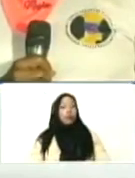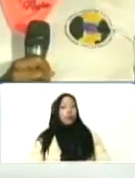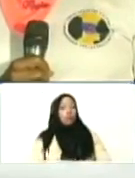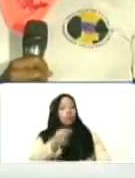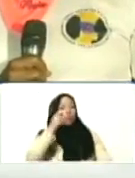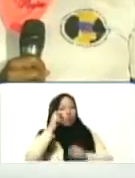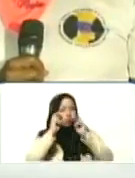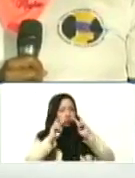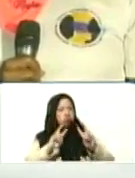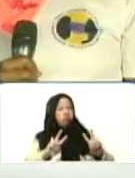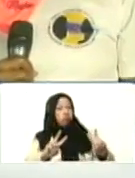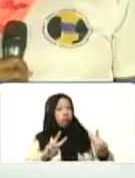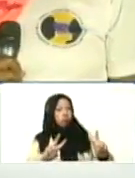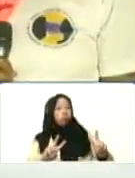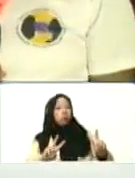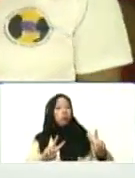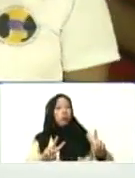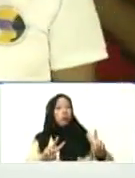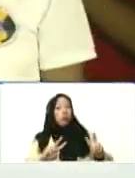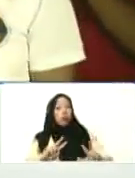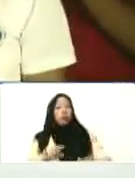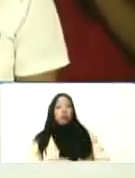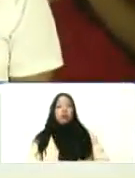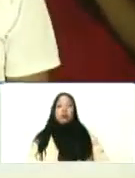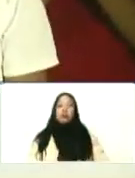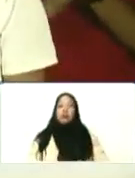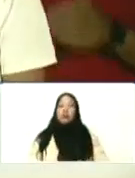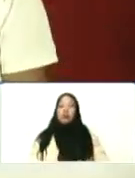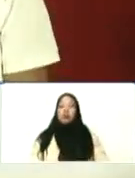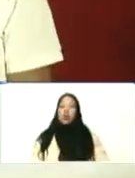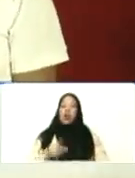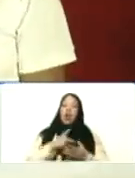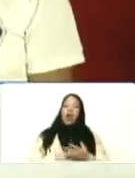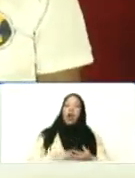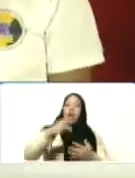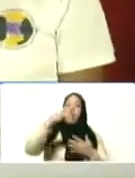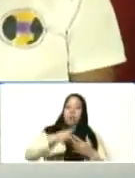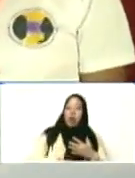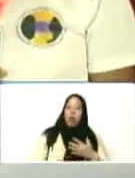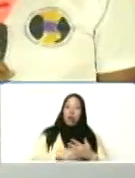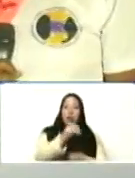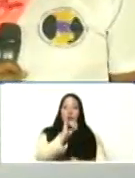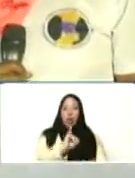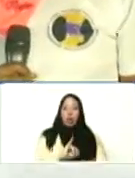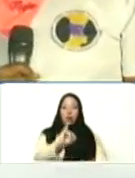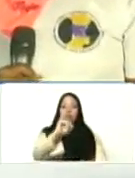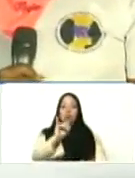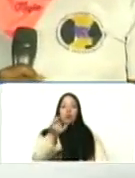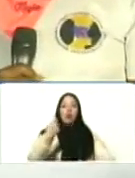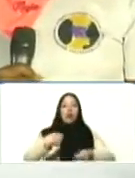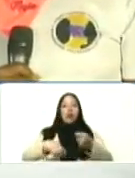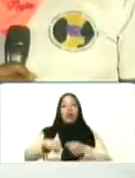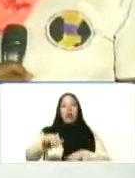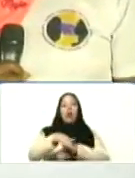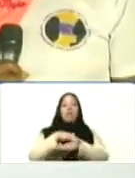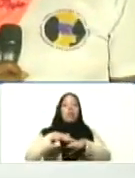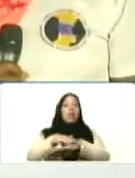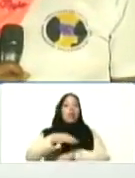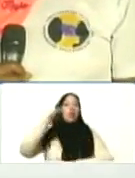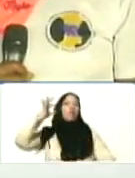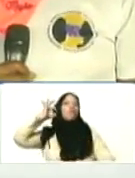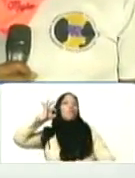Bueno, mira, Marlene, aquí tengo el plan que me acaba de dar la ministra Diva Guzmán,